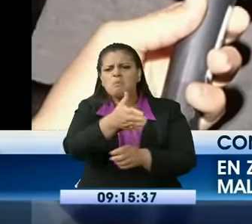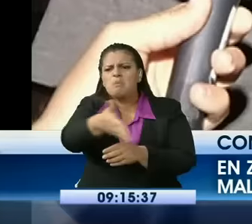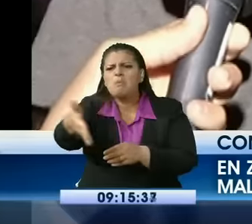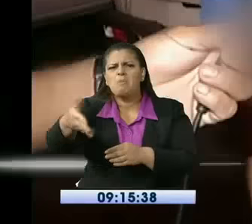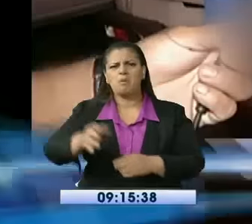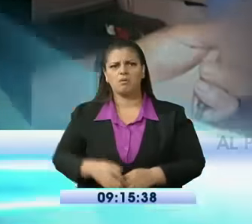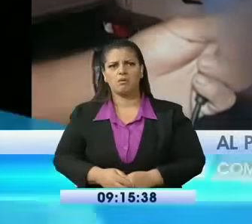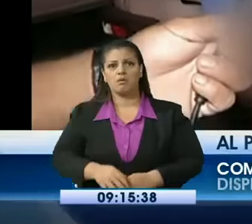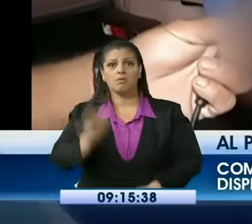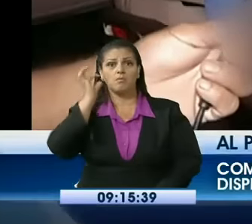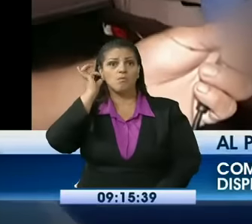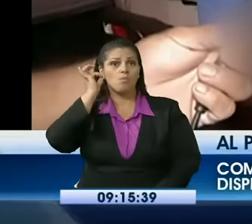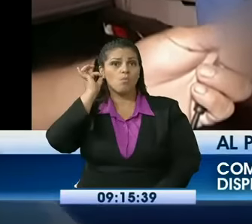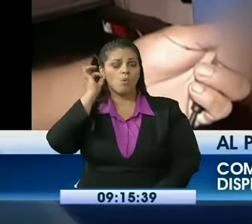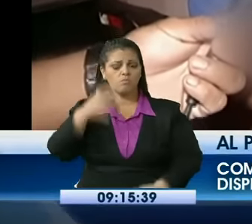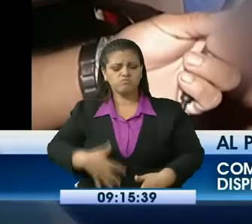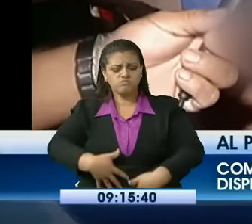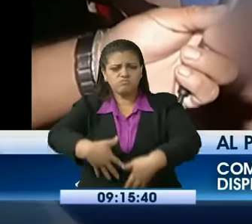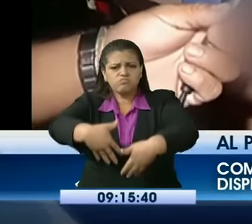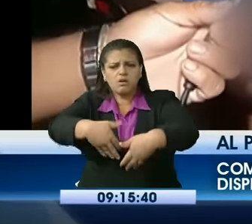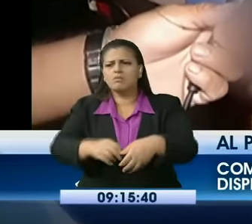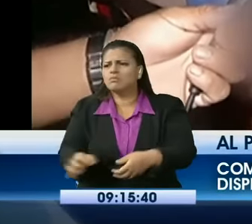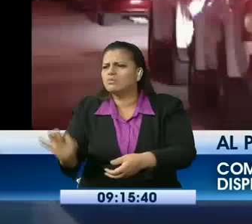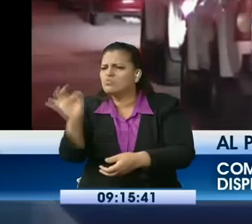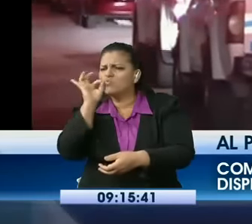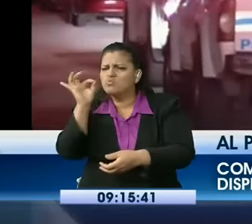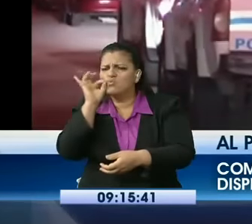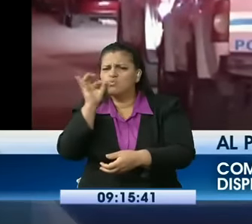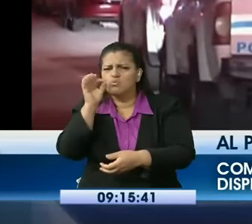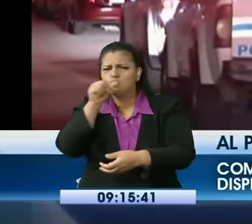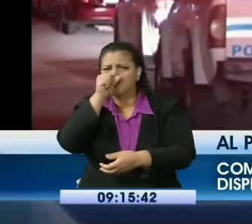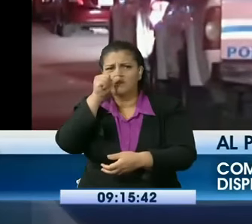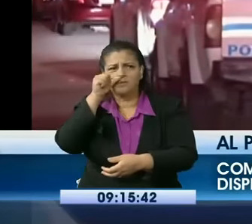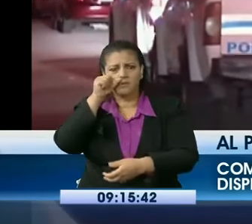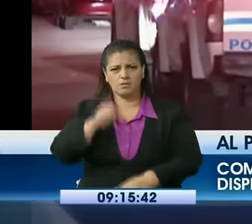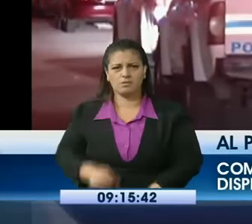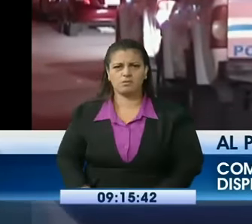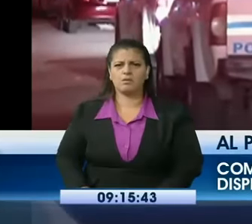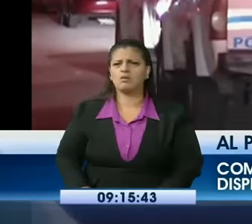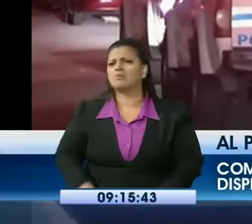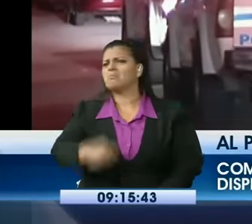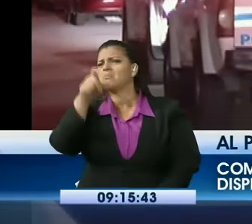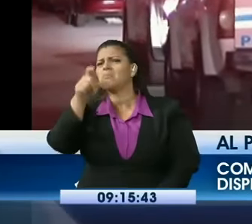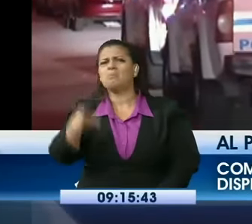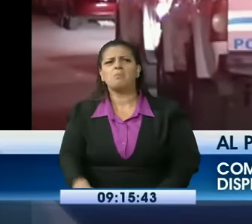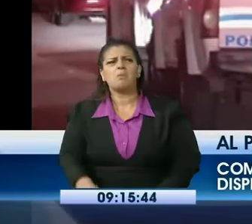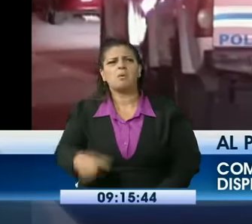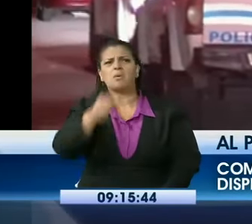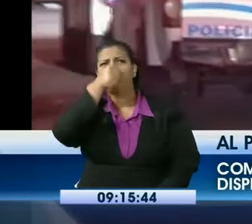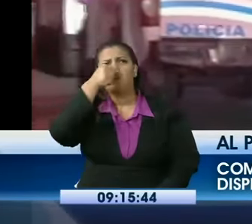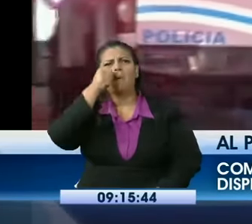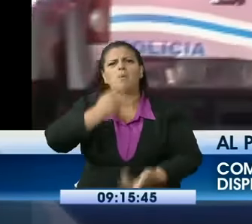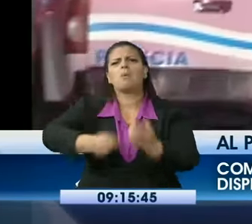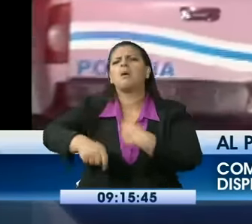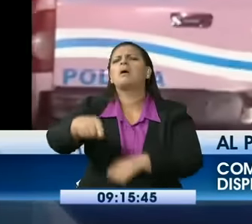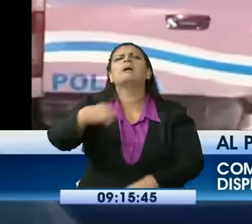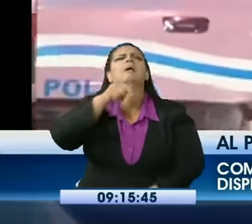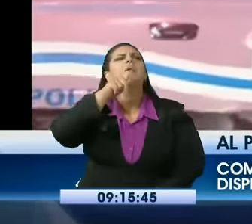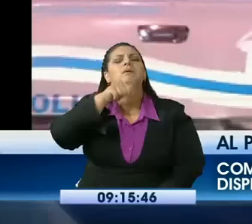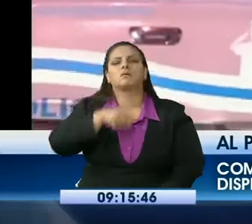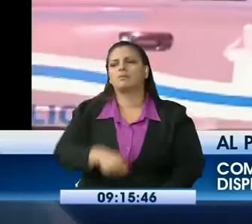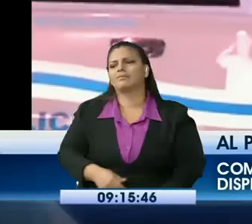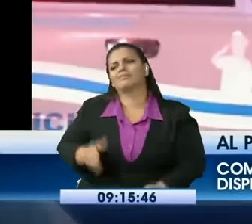un negrito. ¿Usted cuál se lo tienen identificada a la persona que expende este tipo de sustancias? Escúchame, yo no puedo hablar de eso porque incluso usted sabe